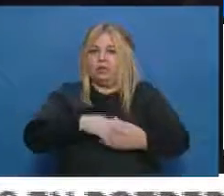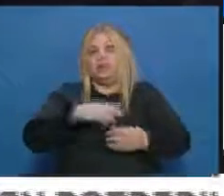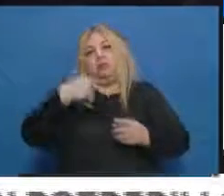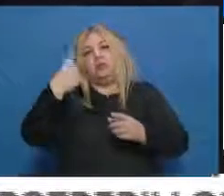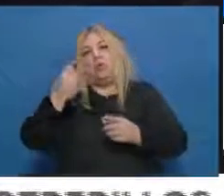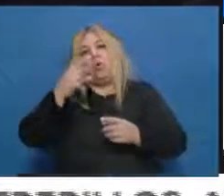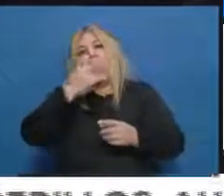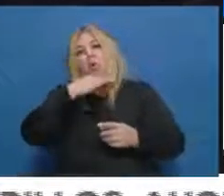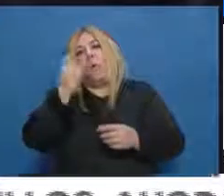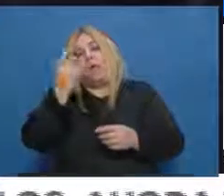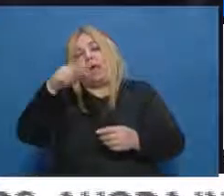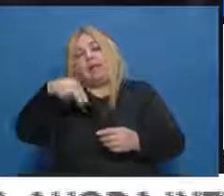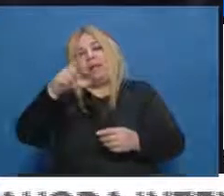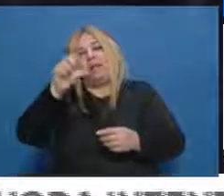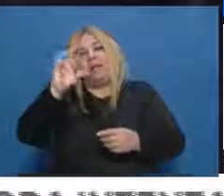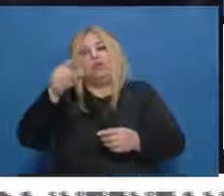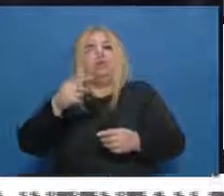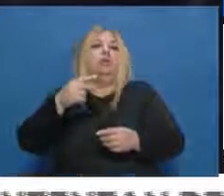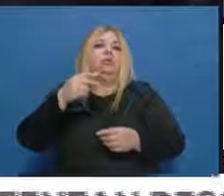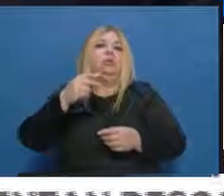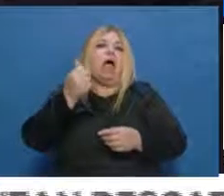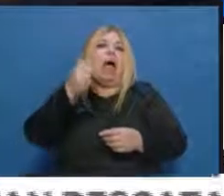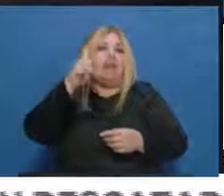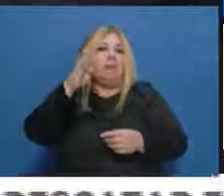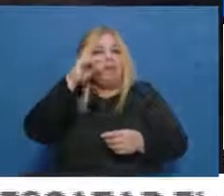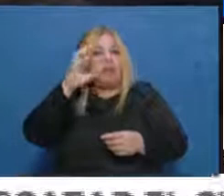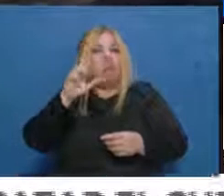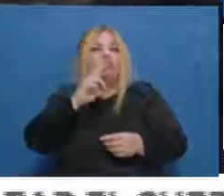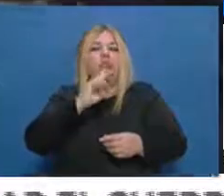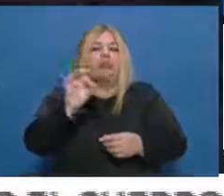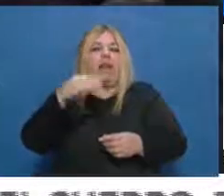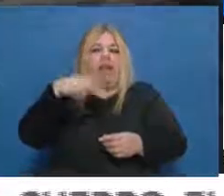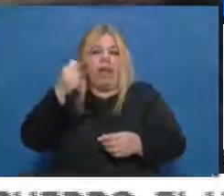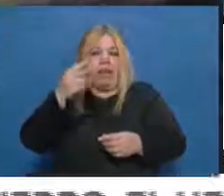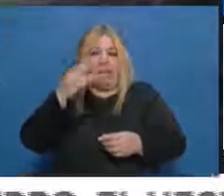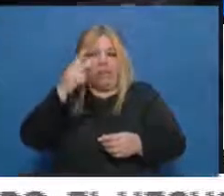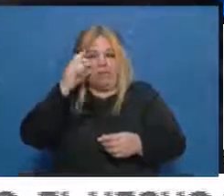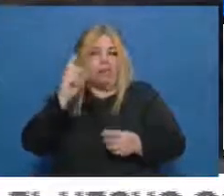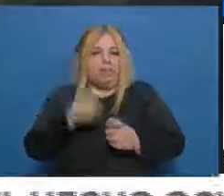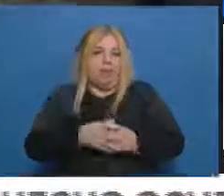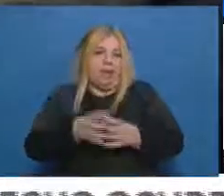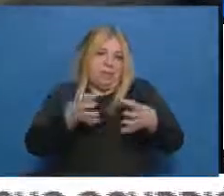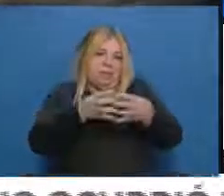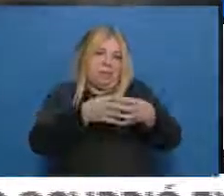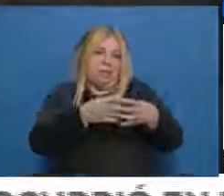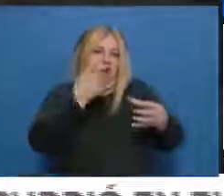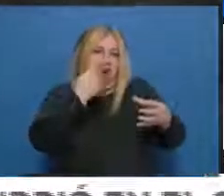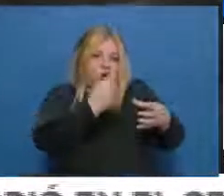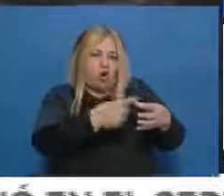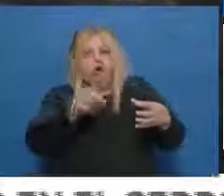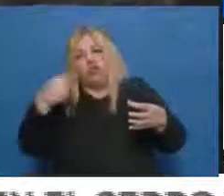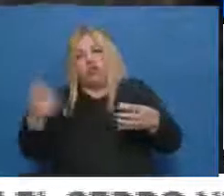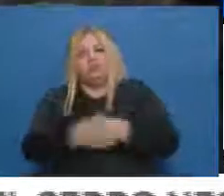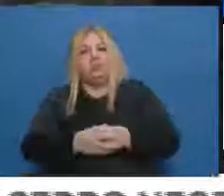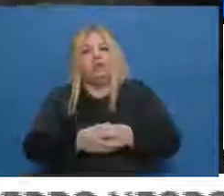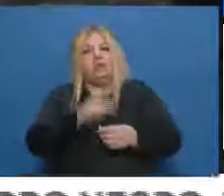y Alberto Naves como ayudante de campo. Te queremos agradecer, hemos venido, sé que estás acá cerquita viviendo, escuchando